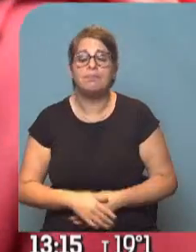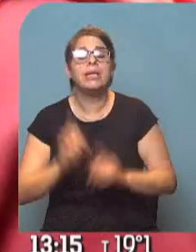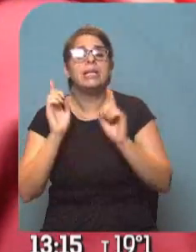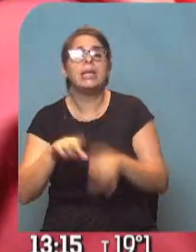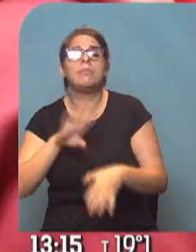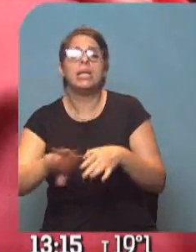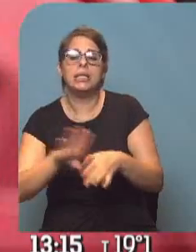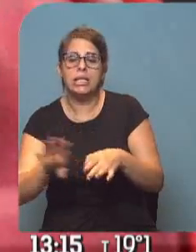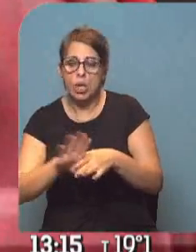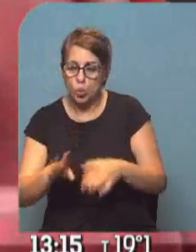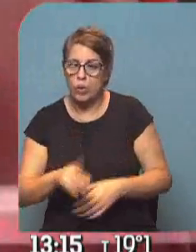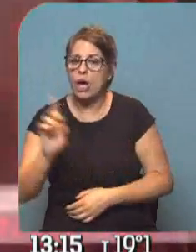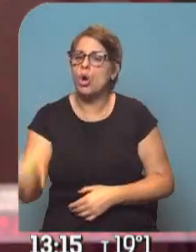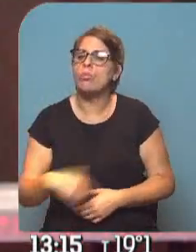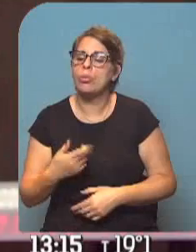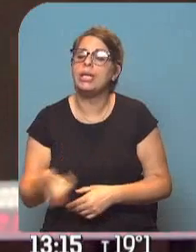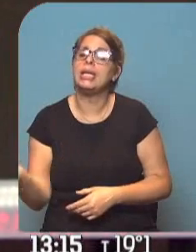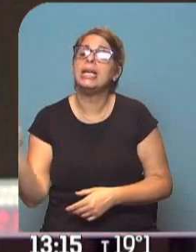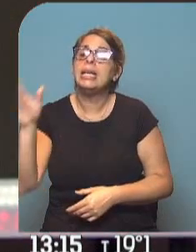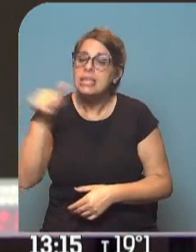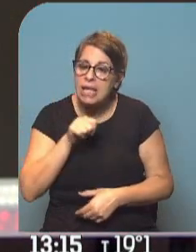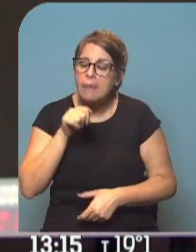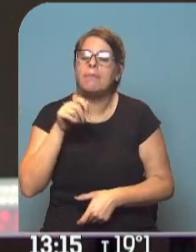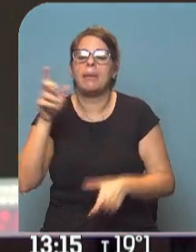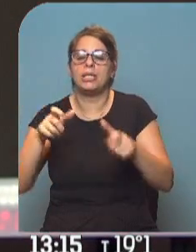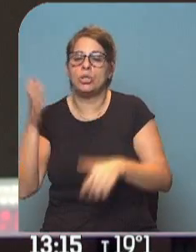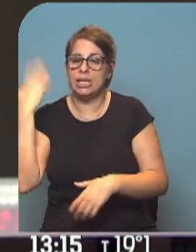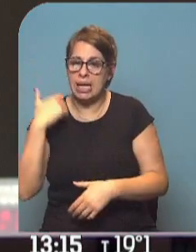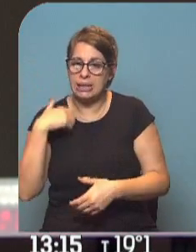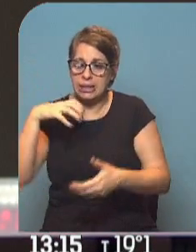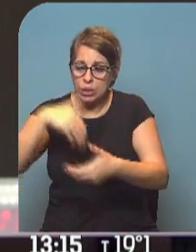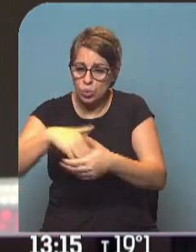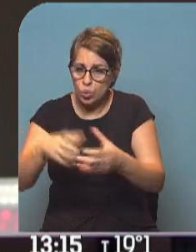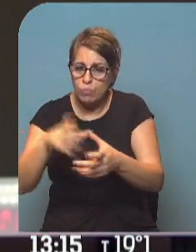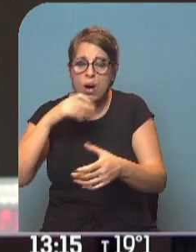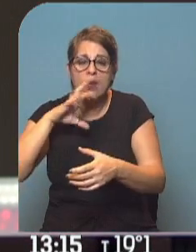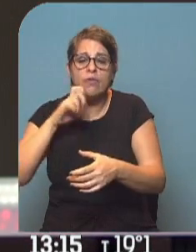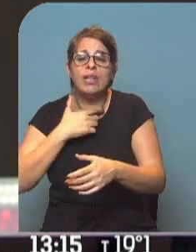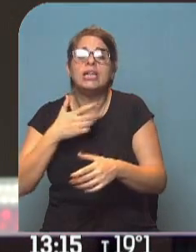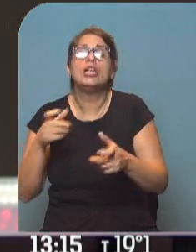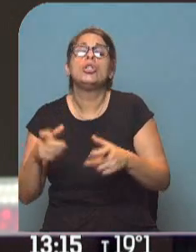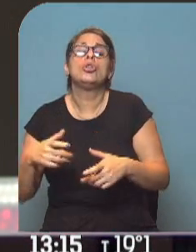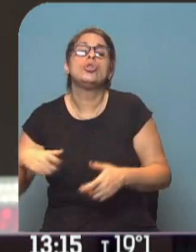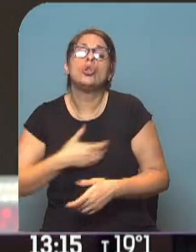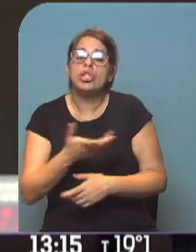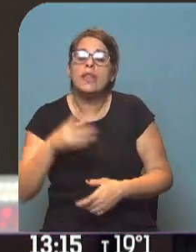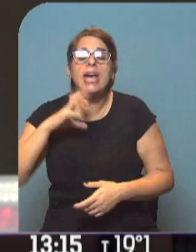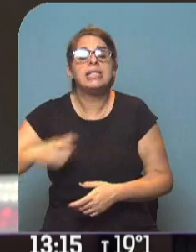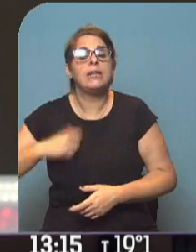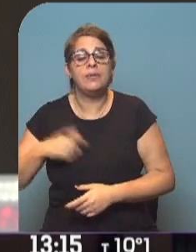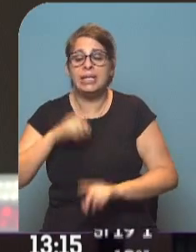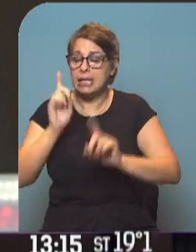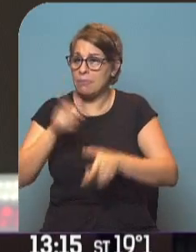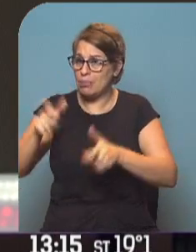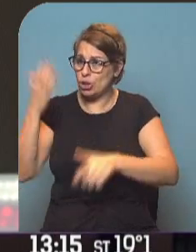la deuda está en la reincorporación de aquellos que estuvieron en la FARC en la sociedad civil. Inclusive aquellos que